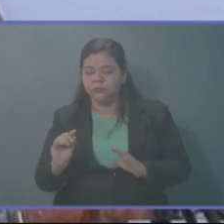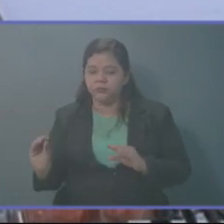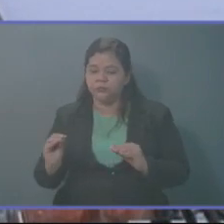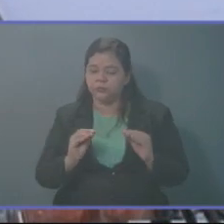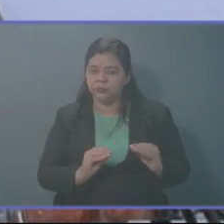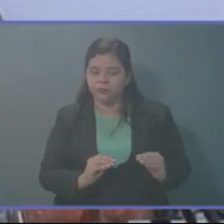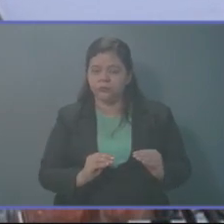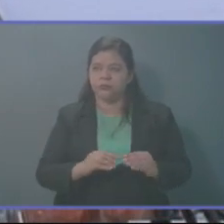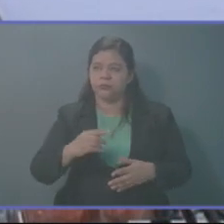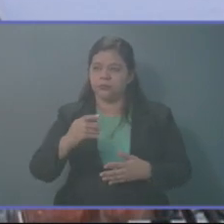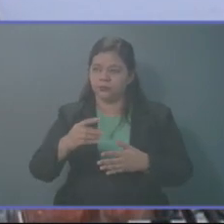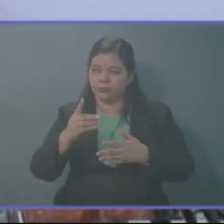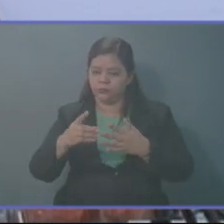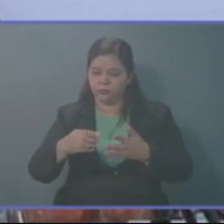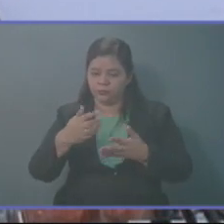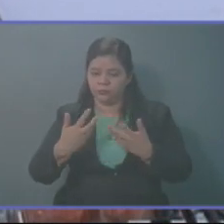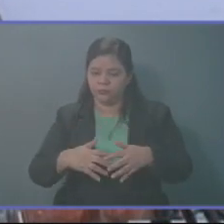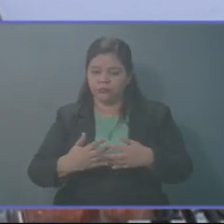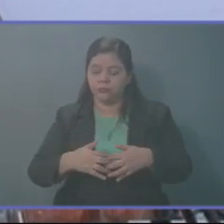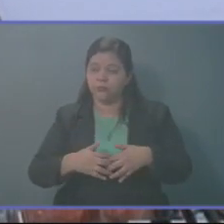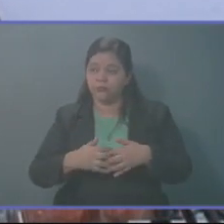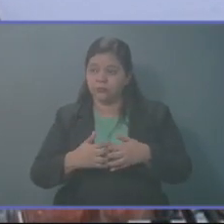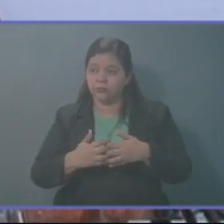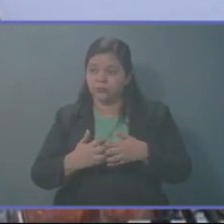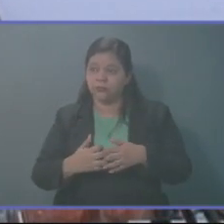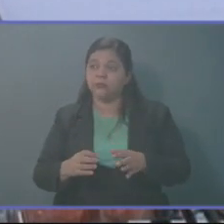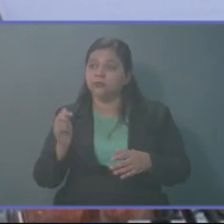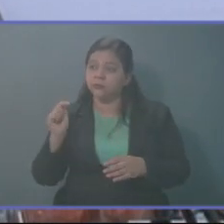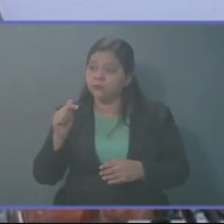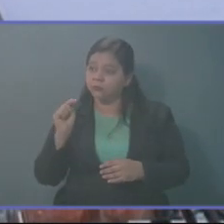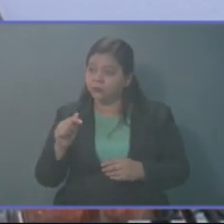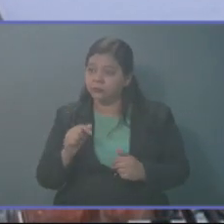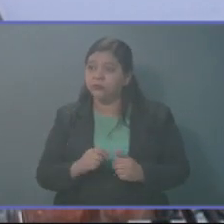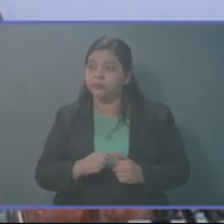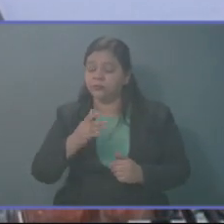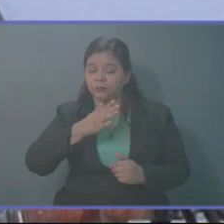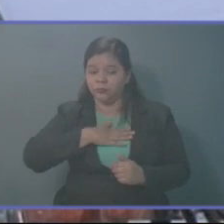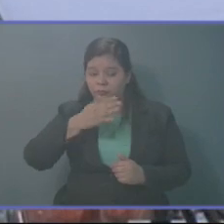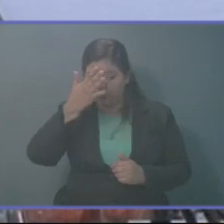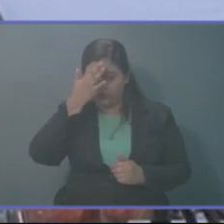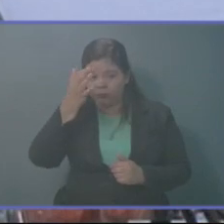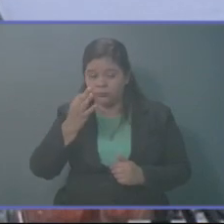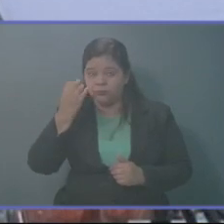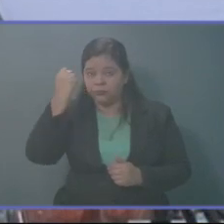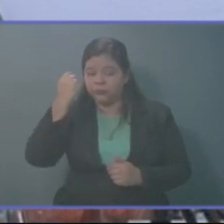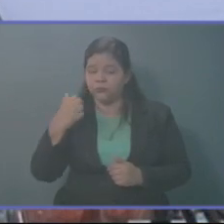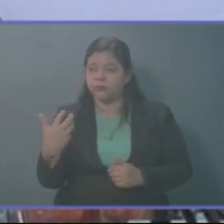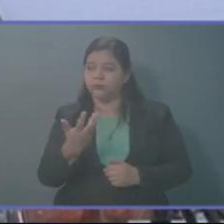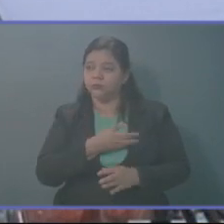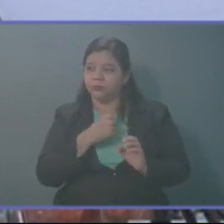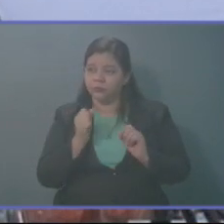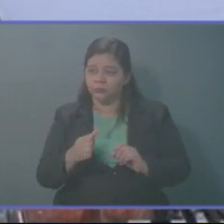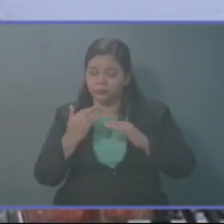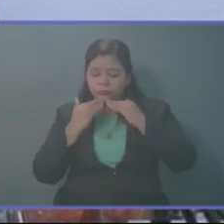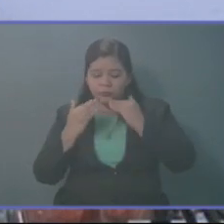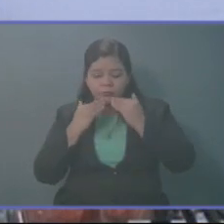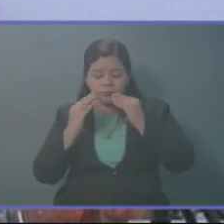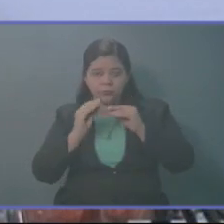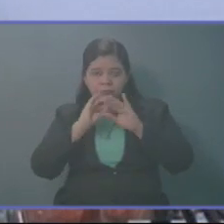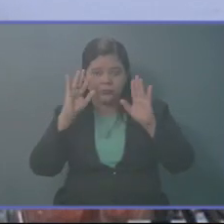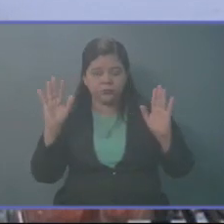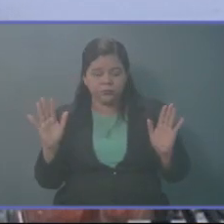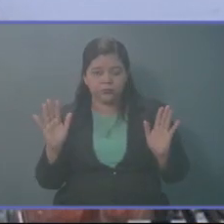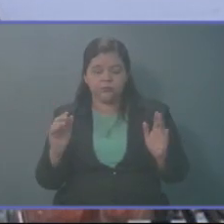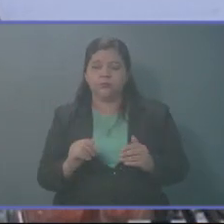una aplicación que tenga una empresa. Por lo tanto, creo yo que es importante que dejemos claro que al